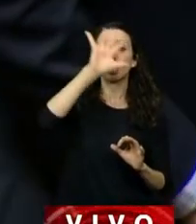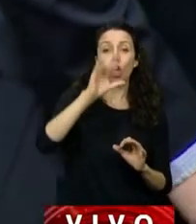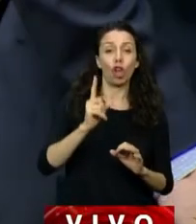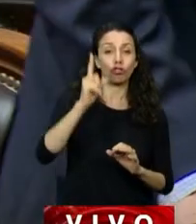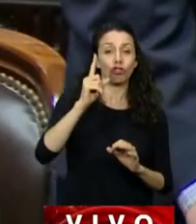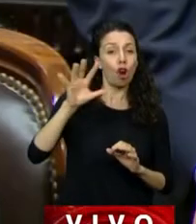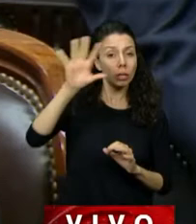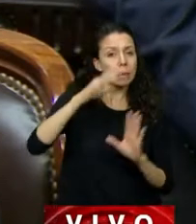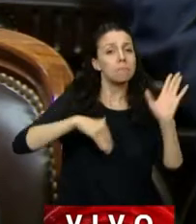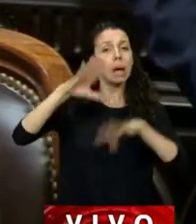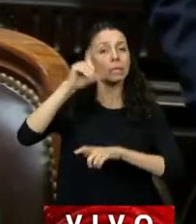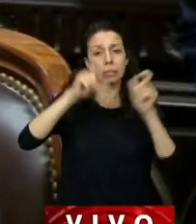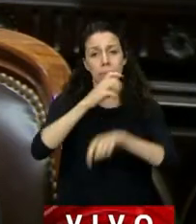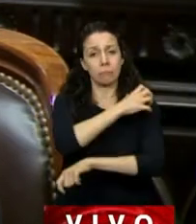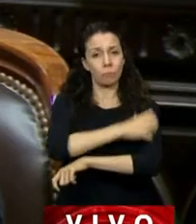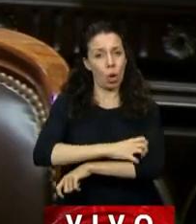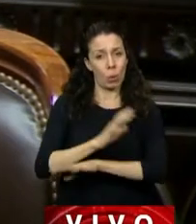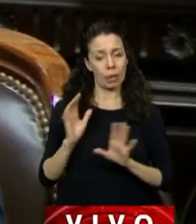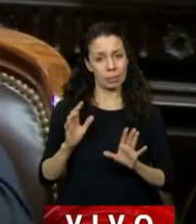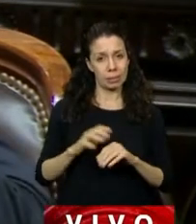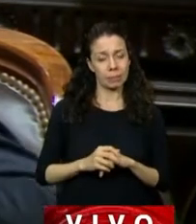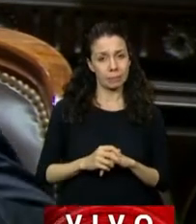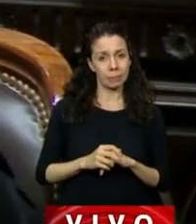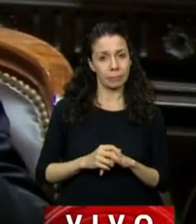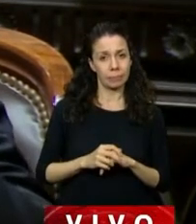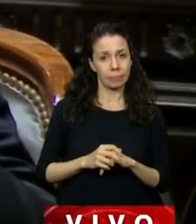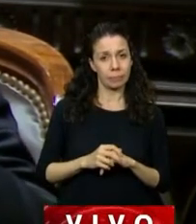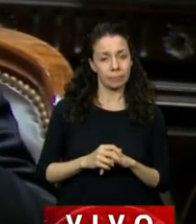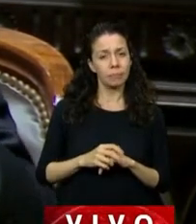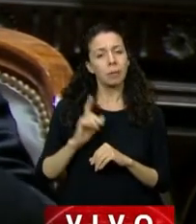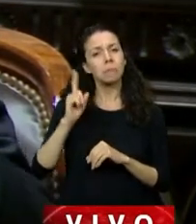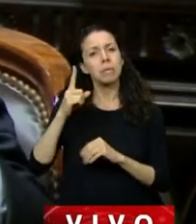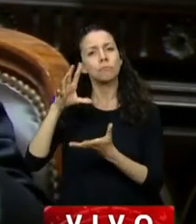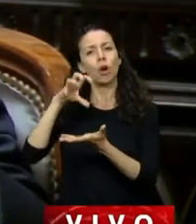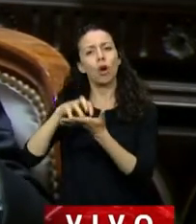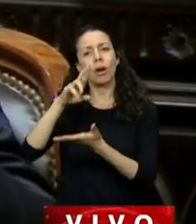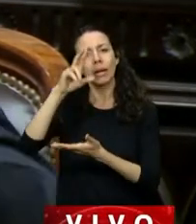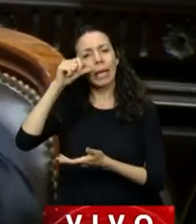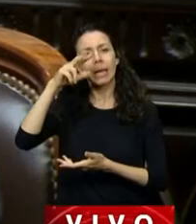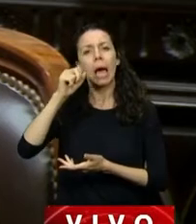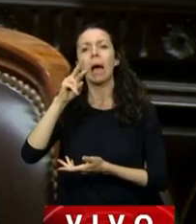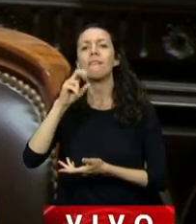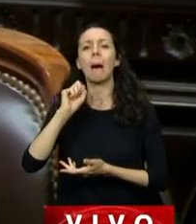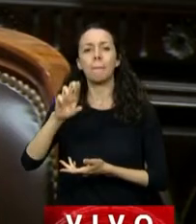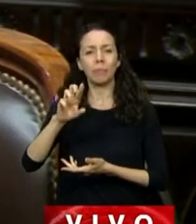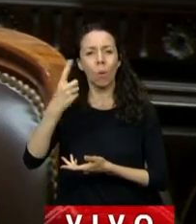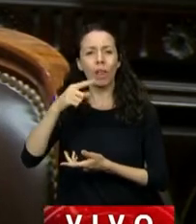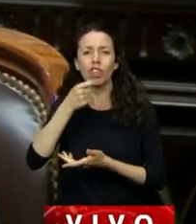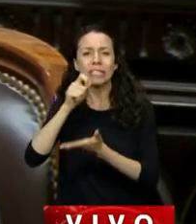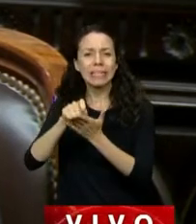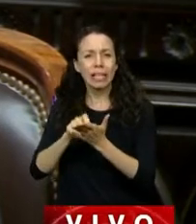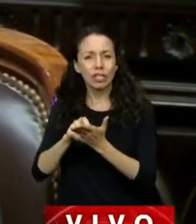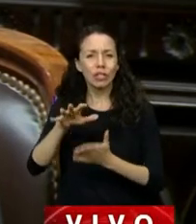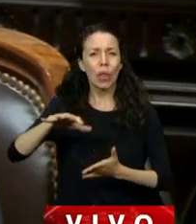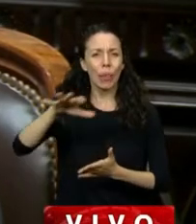más pobreza existe. Bien lo establece RENAVAP cuando hace el censo de los